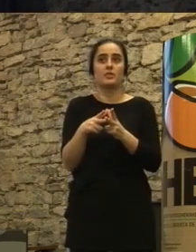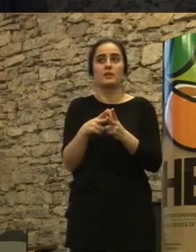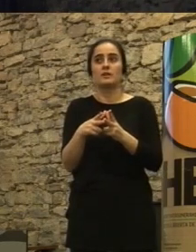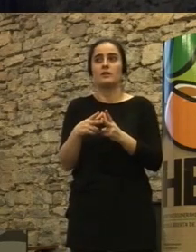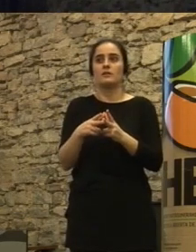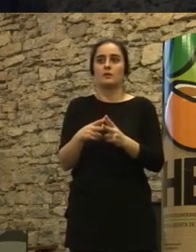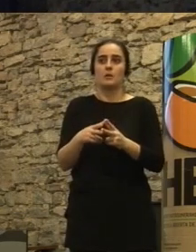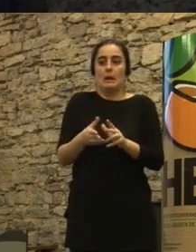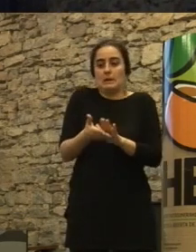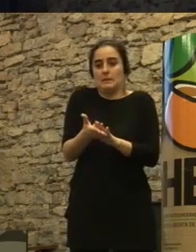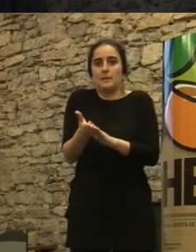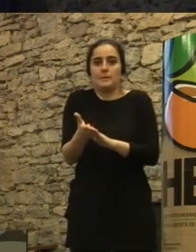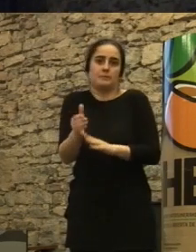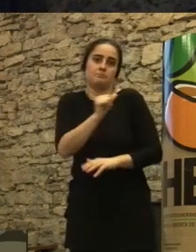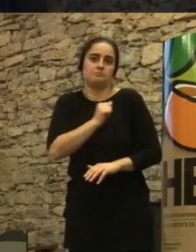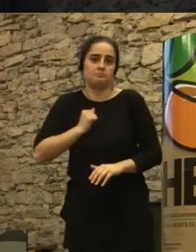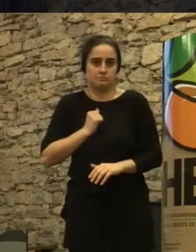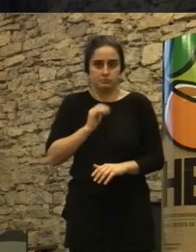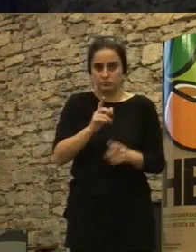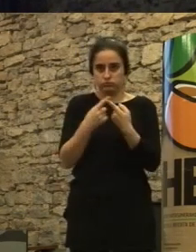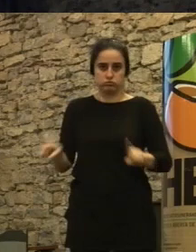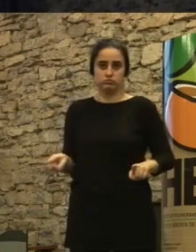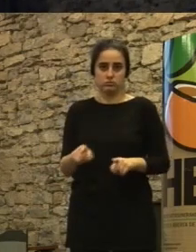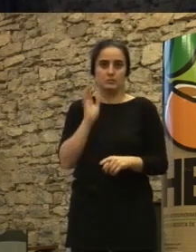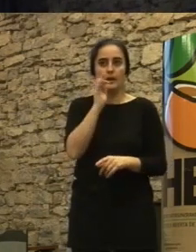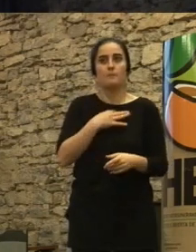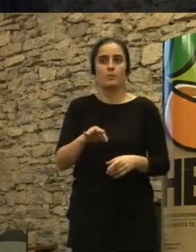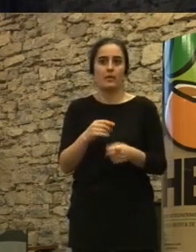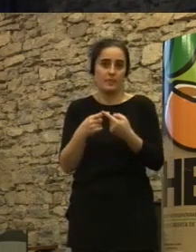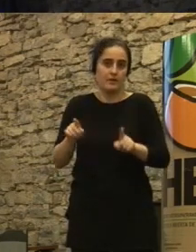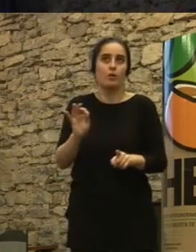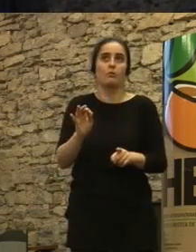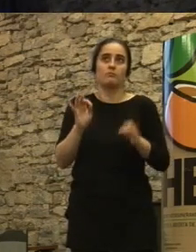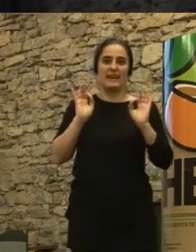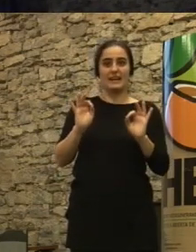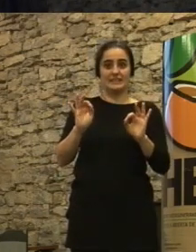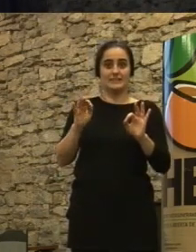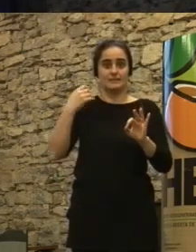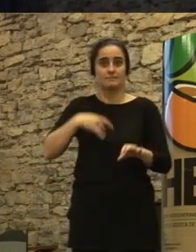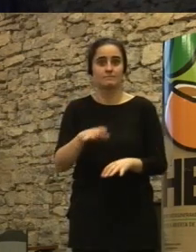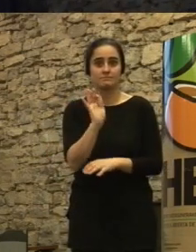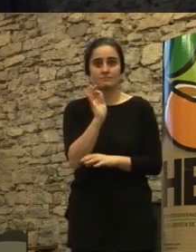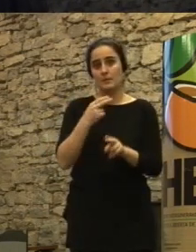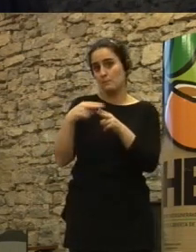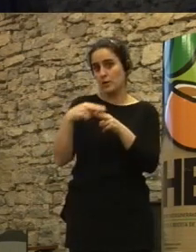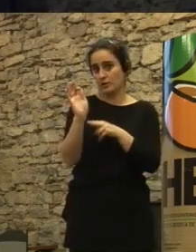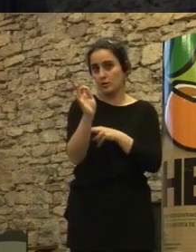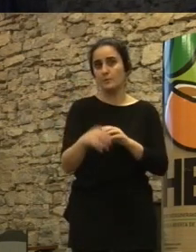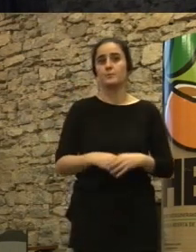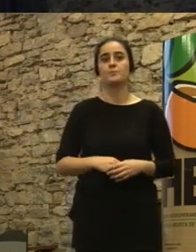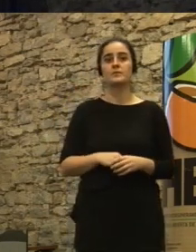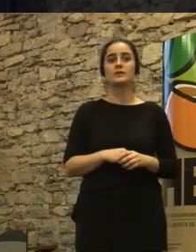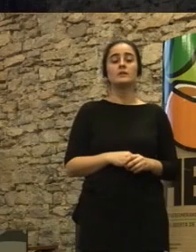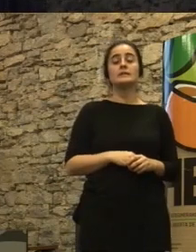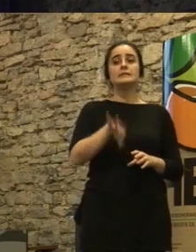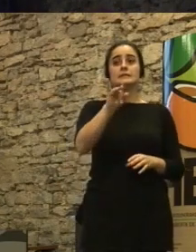muy individualistas, ¿no? Esto es otra historia, ¿no? Se puede convertir en eso, o es, de hecho, ese acto político, ¿no, Rosa? Es